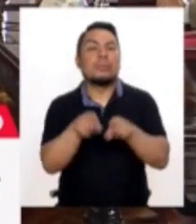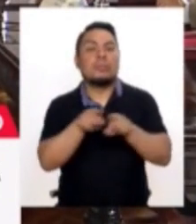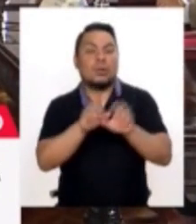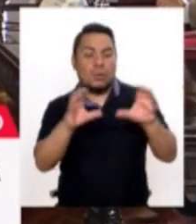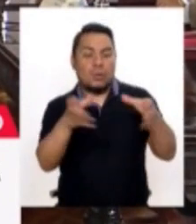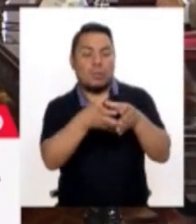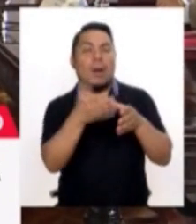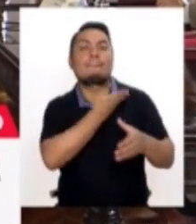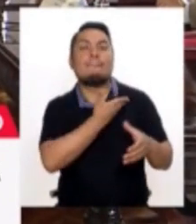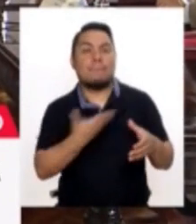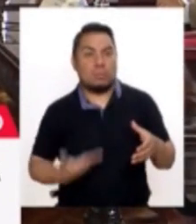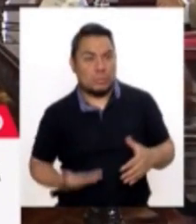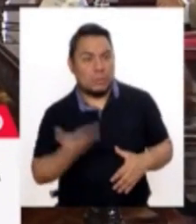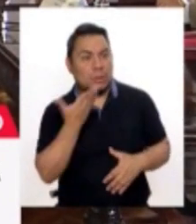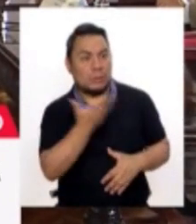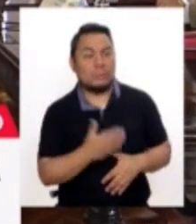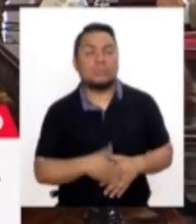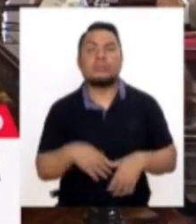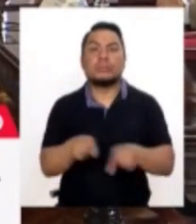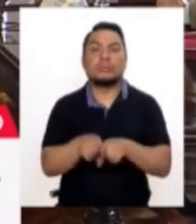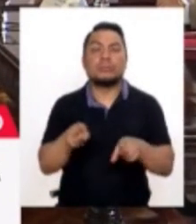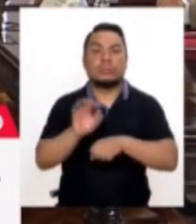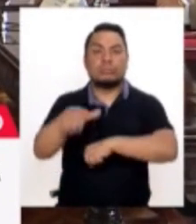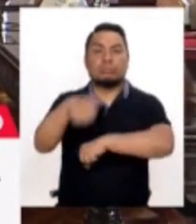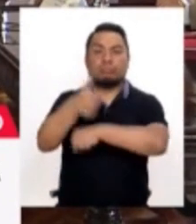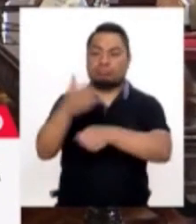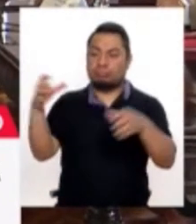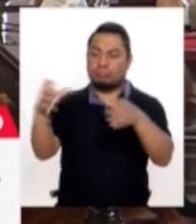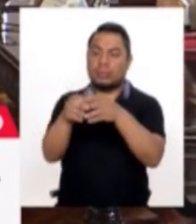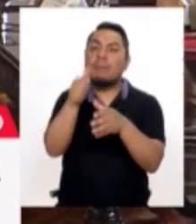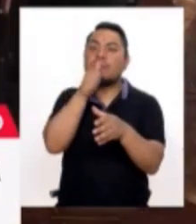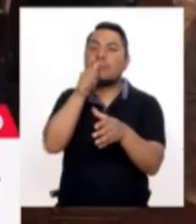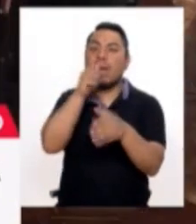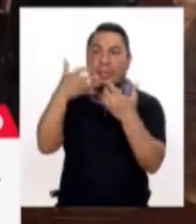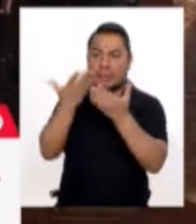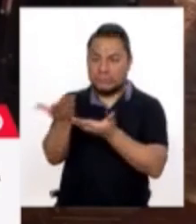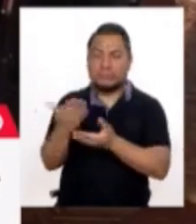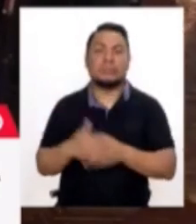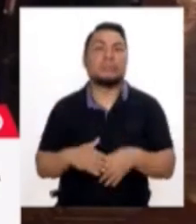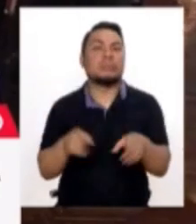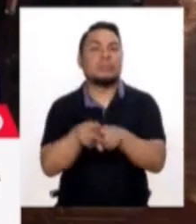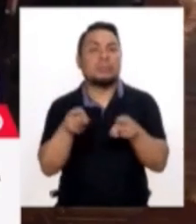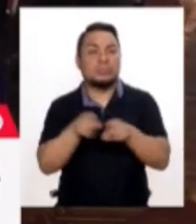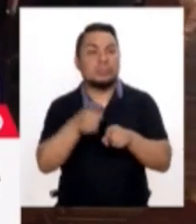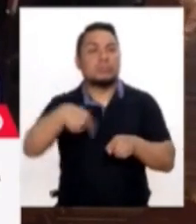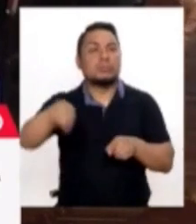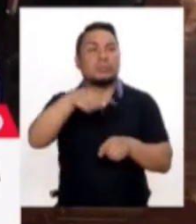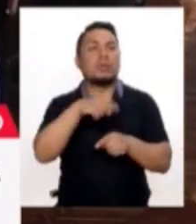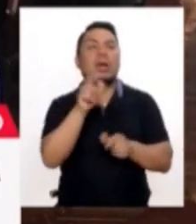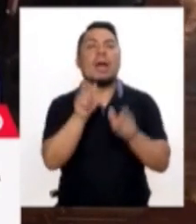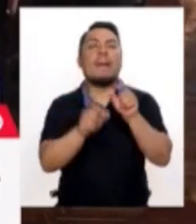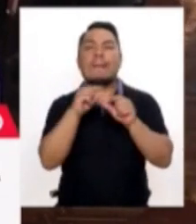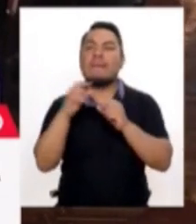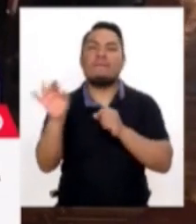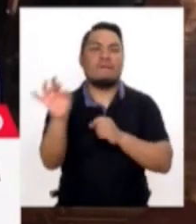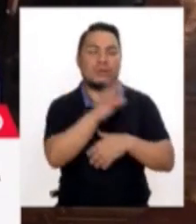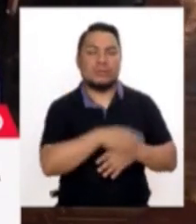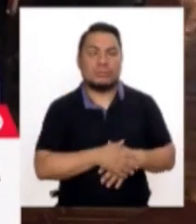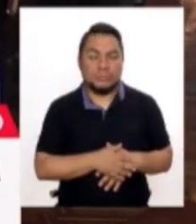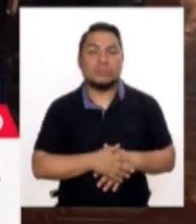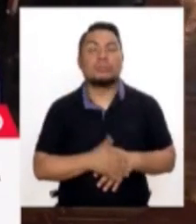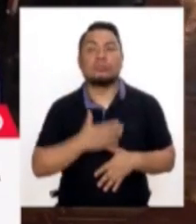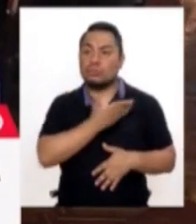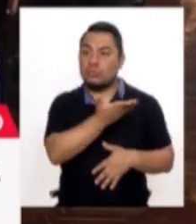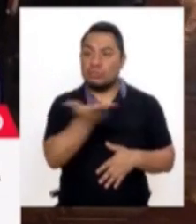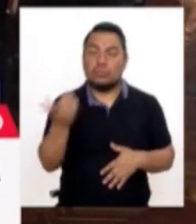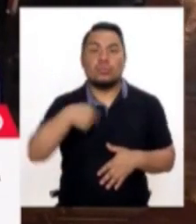las entidades públicas, las instituciones privadas, y la sociedad civil en su calidad